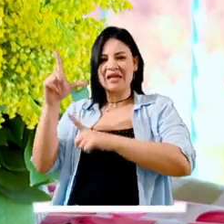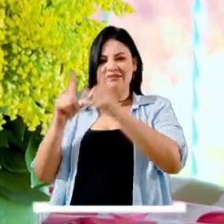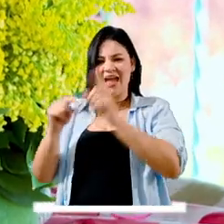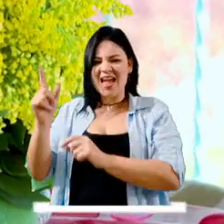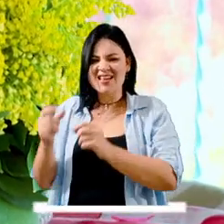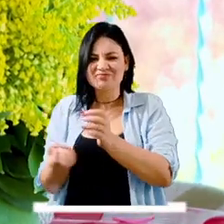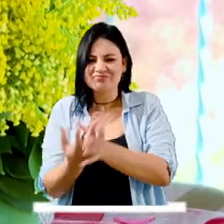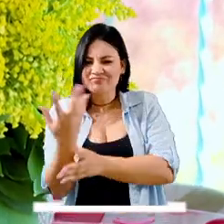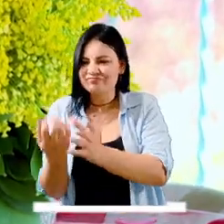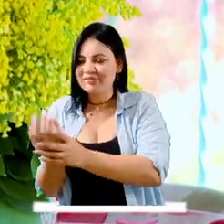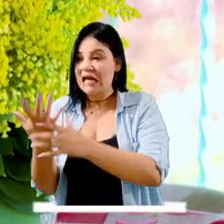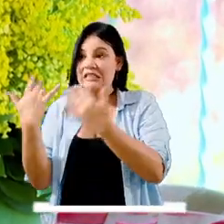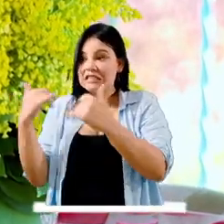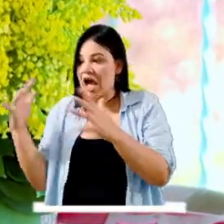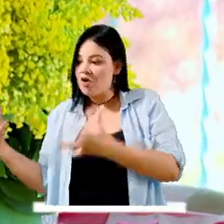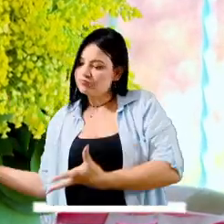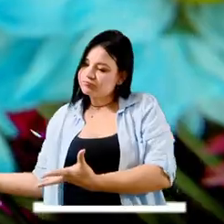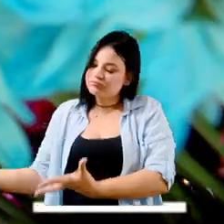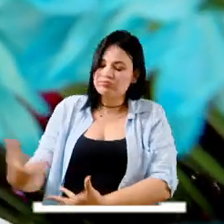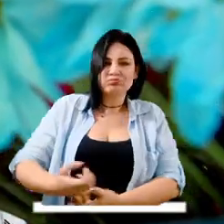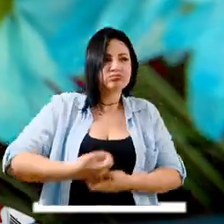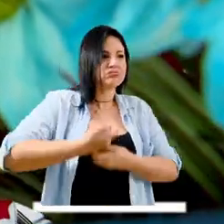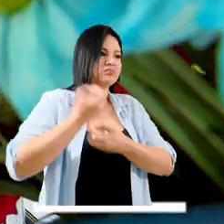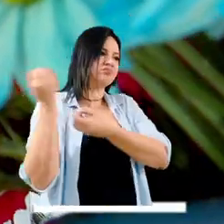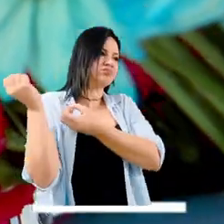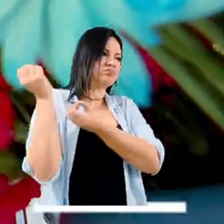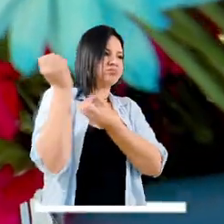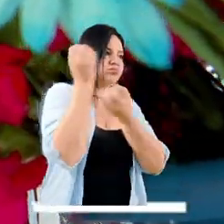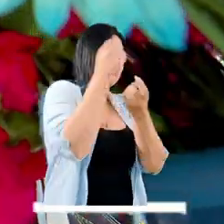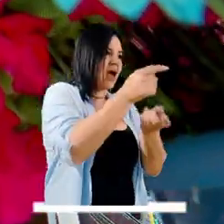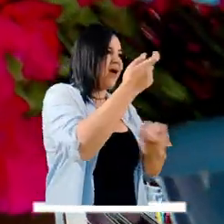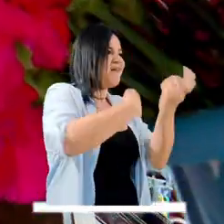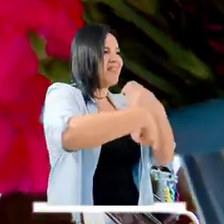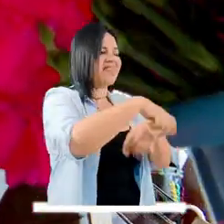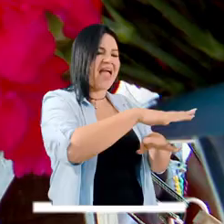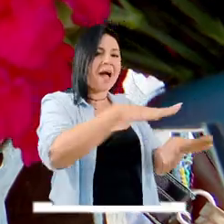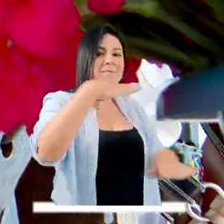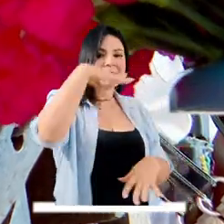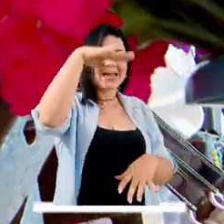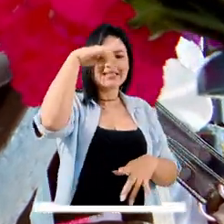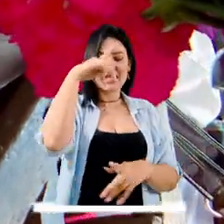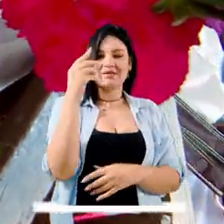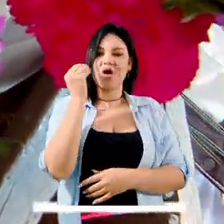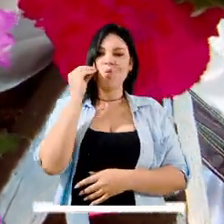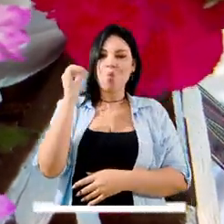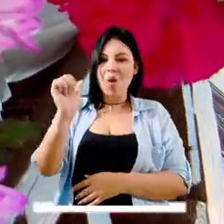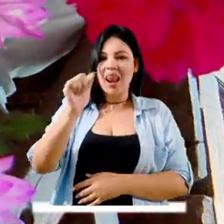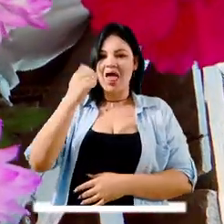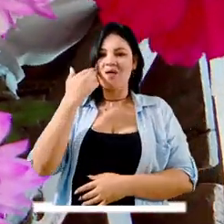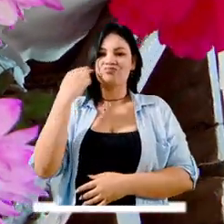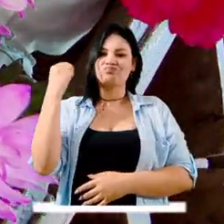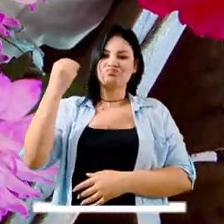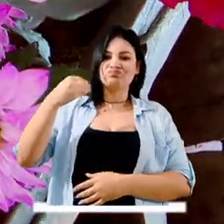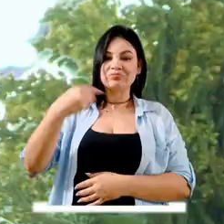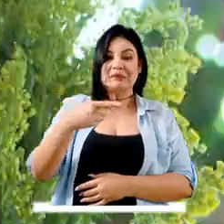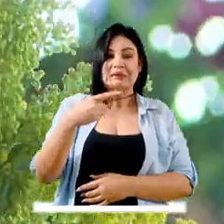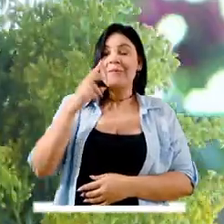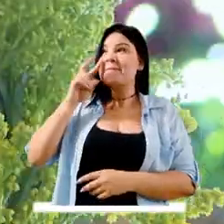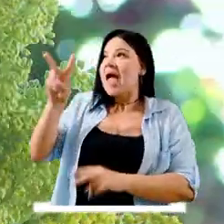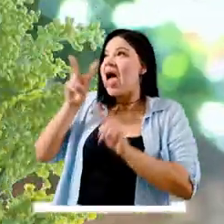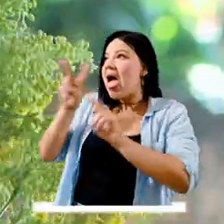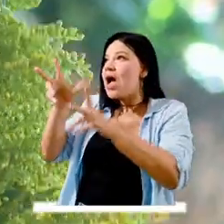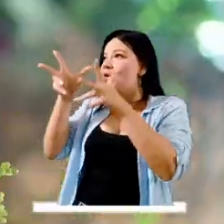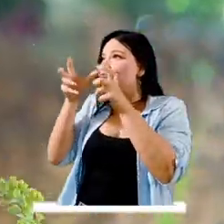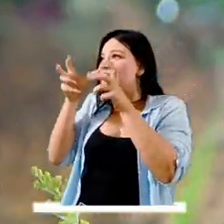estrellas y luego bajaban a Medellín a venderlas con nuestras madres, nuestras bisabuelas y nuestras abuelas. Viendo eso nosotros todos los días fue